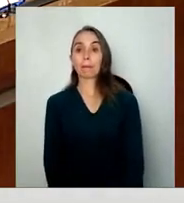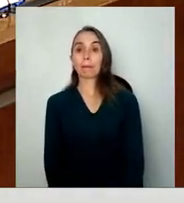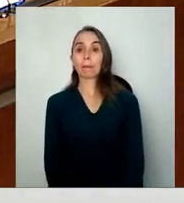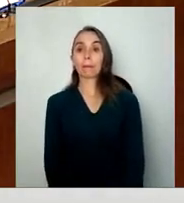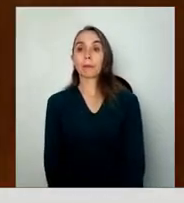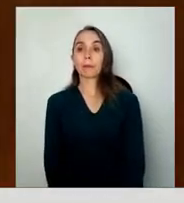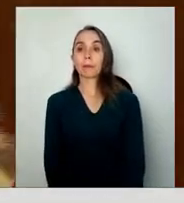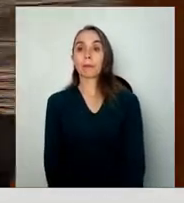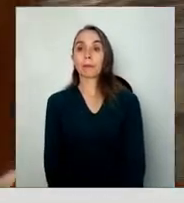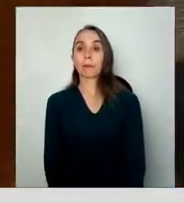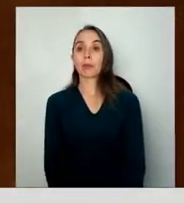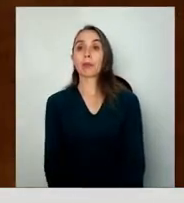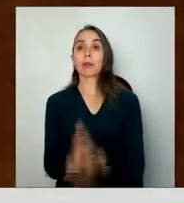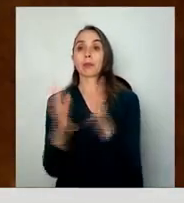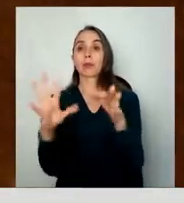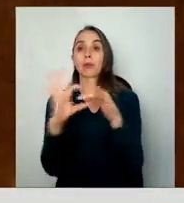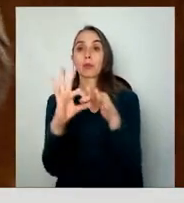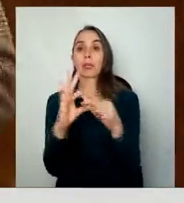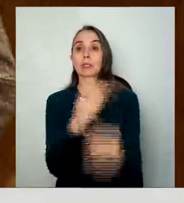Muchas gracias presidente